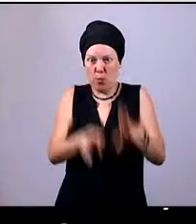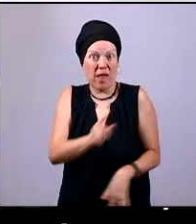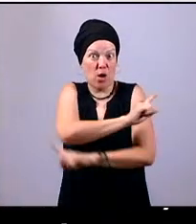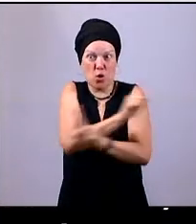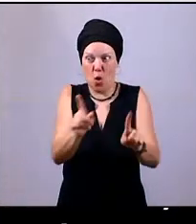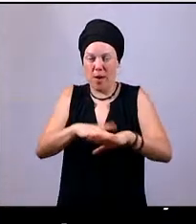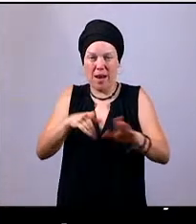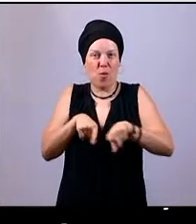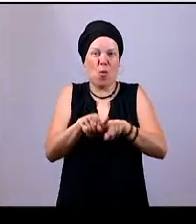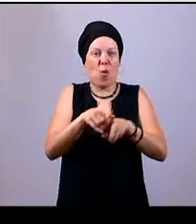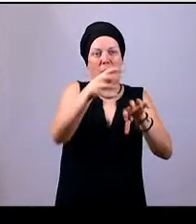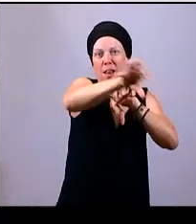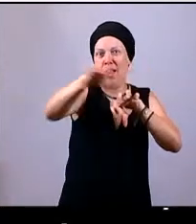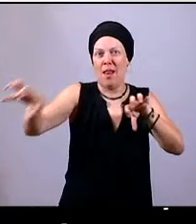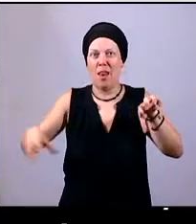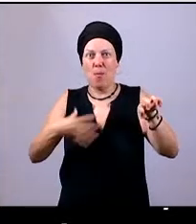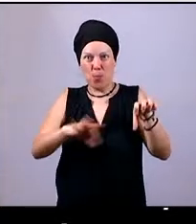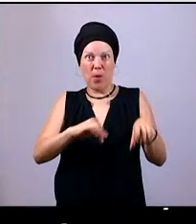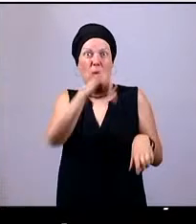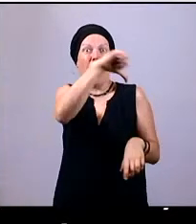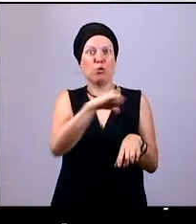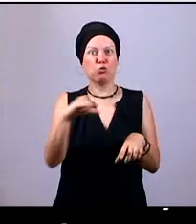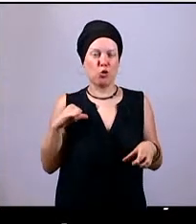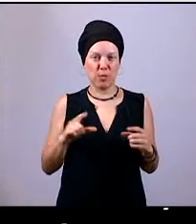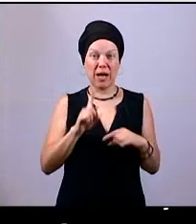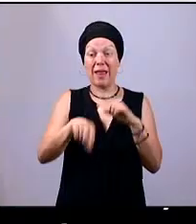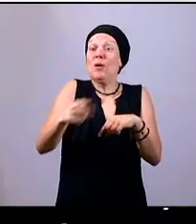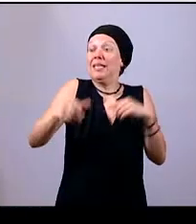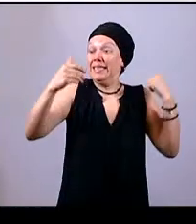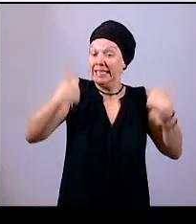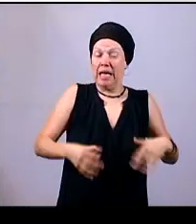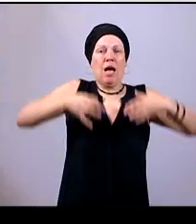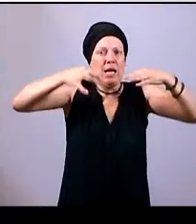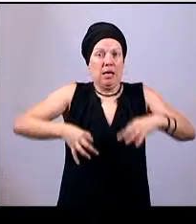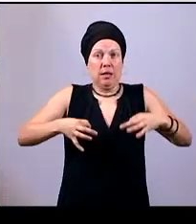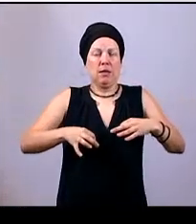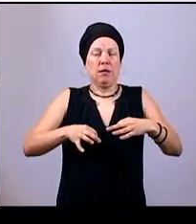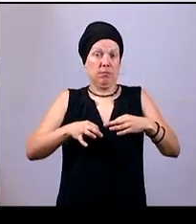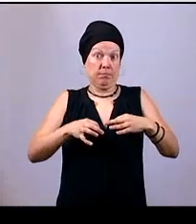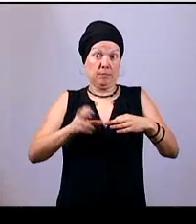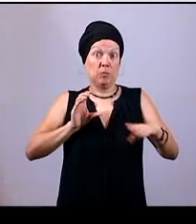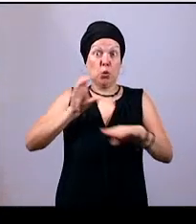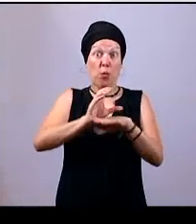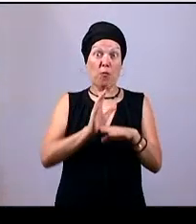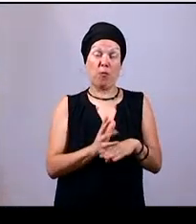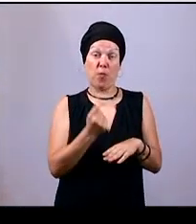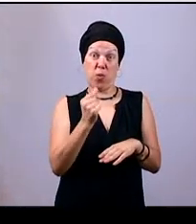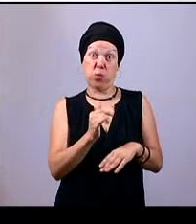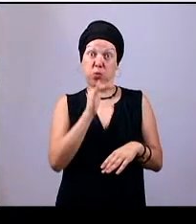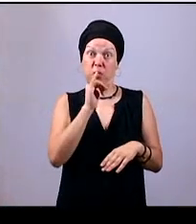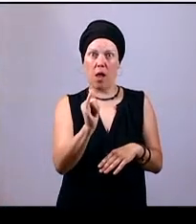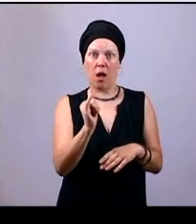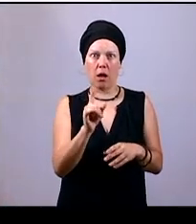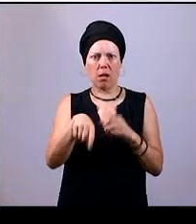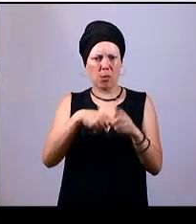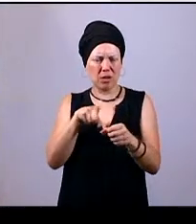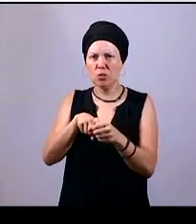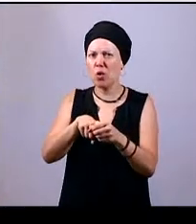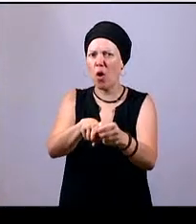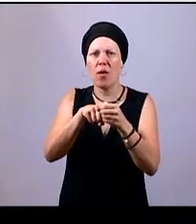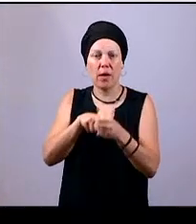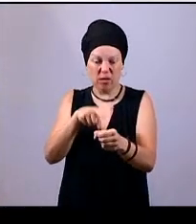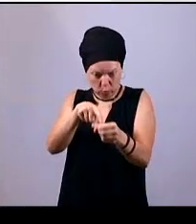articular la redistribución de esos recursos y una vez hayamos garantizado la suficiencia financiera, solidaridad. ¿Y qué